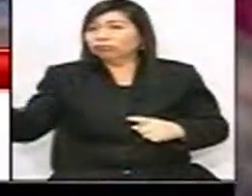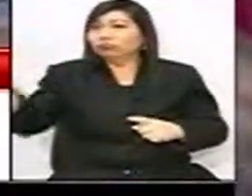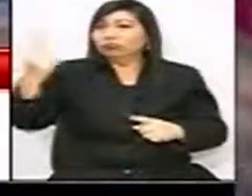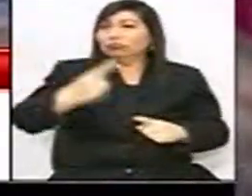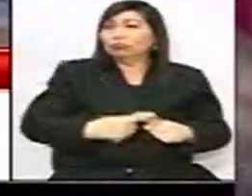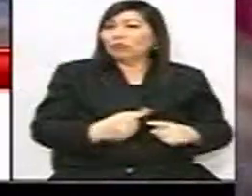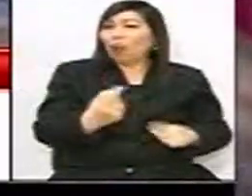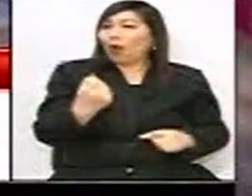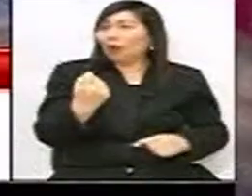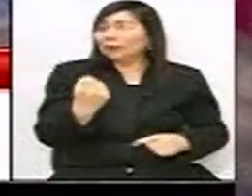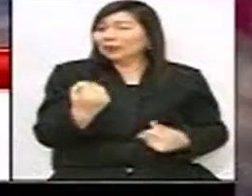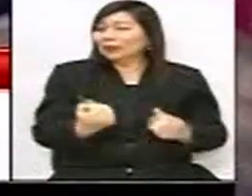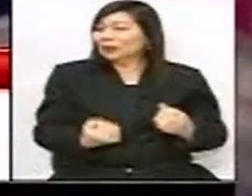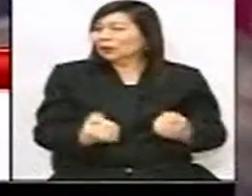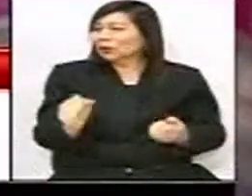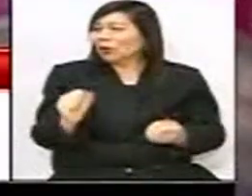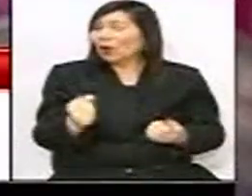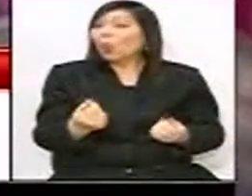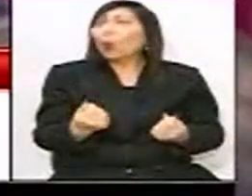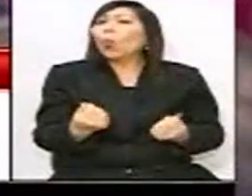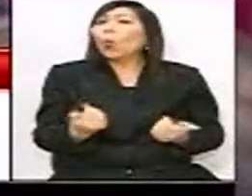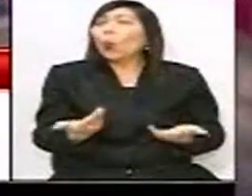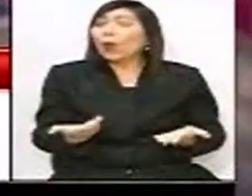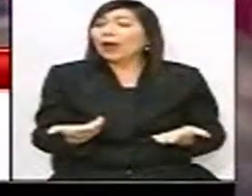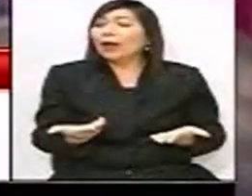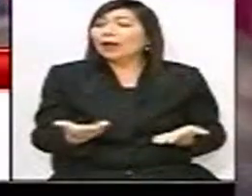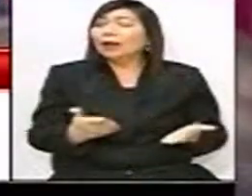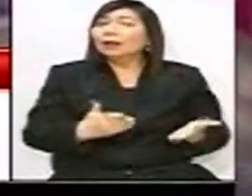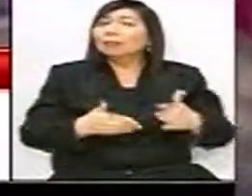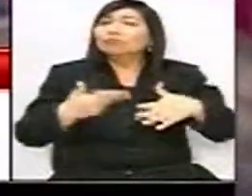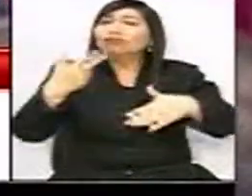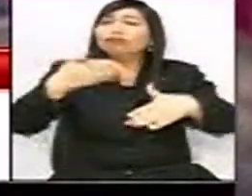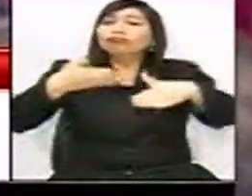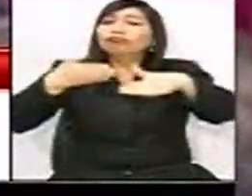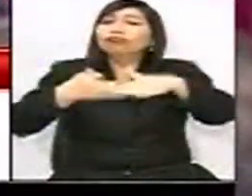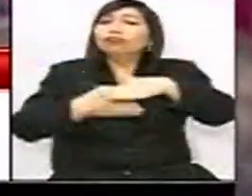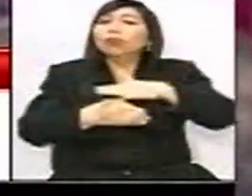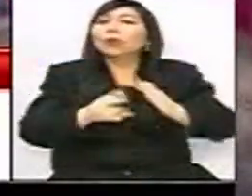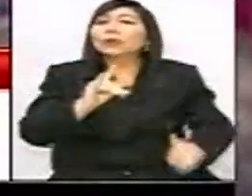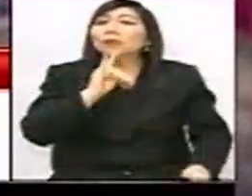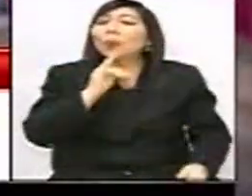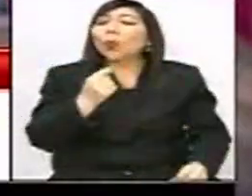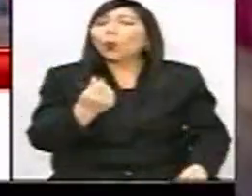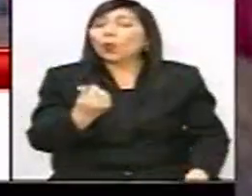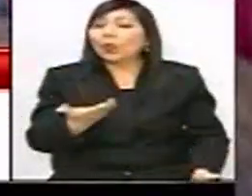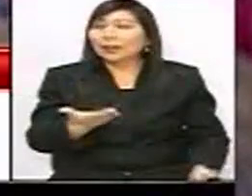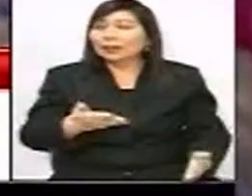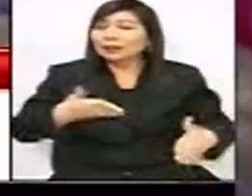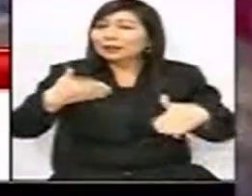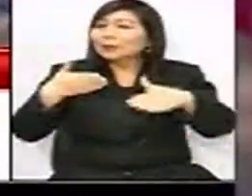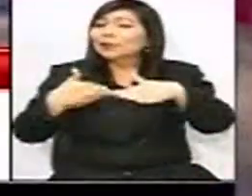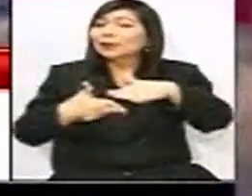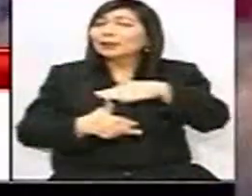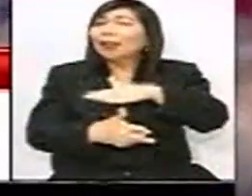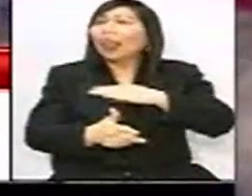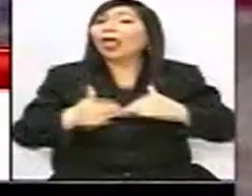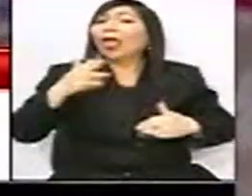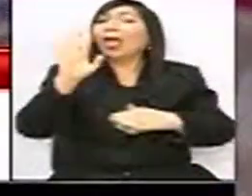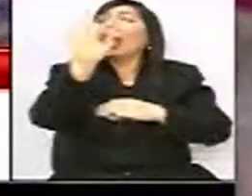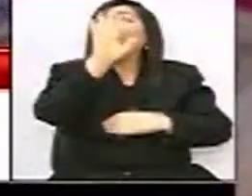de vuelta. ¿Y cuánto vale los peajes en los Estados Unidos? ¿Cuánto bajan los peajes en